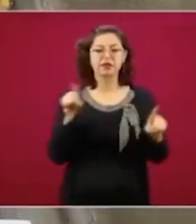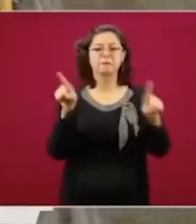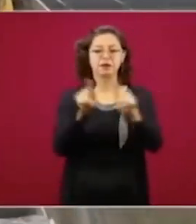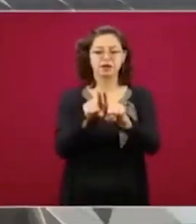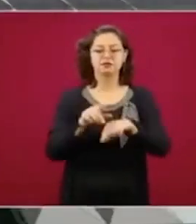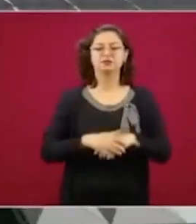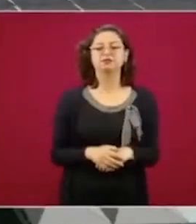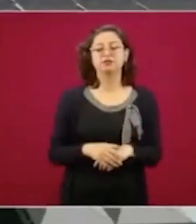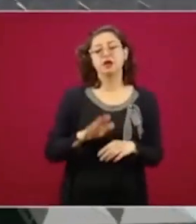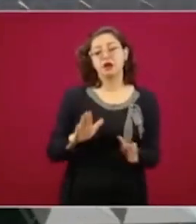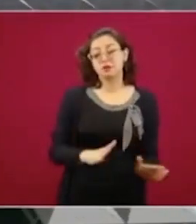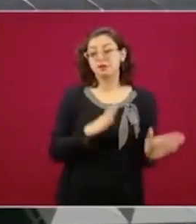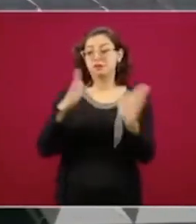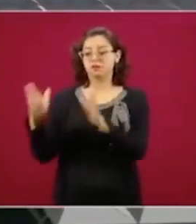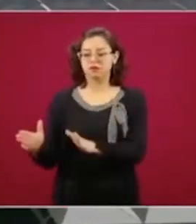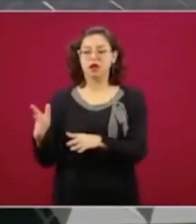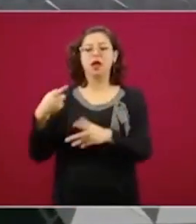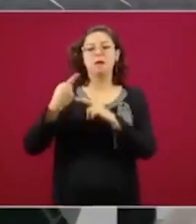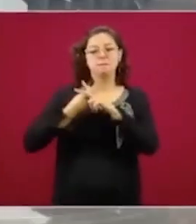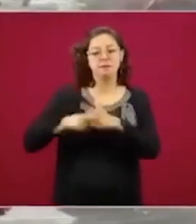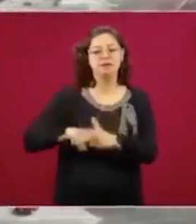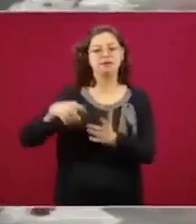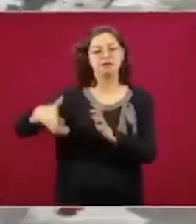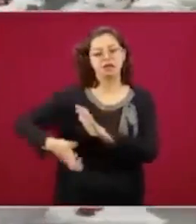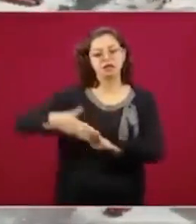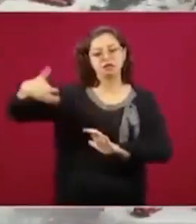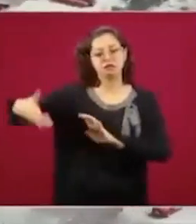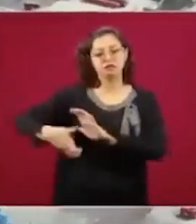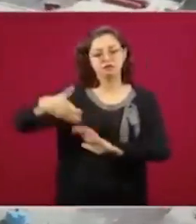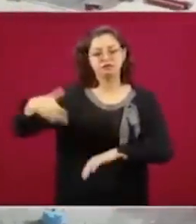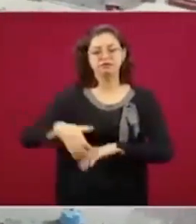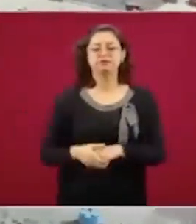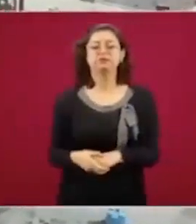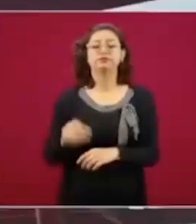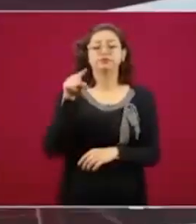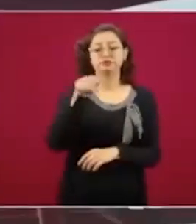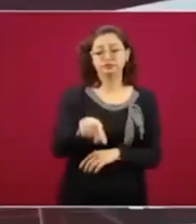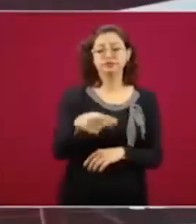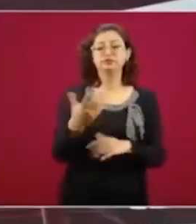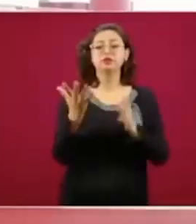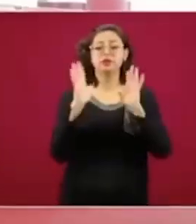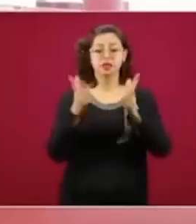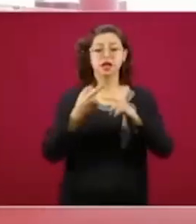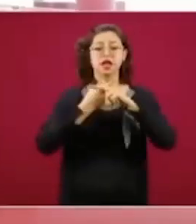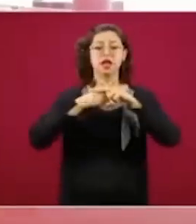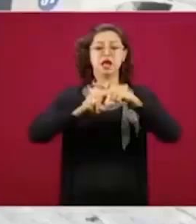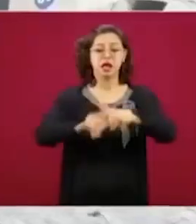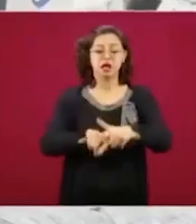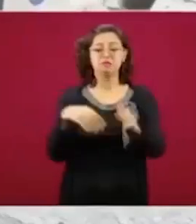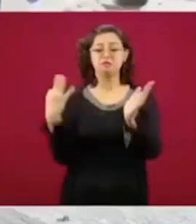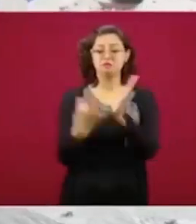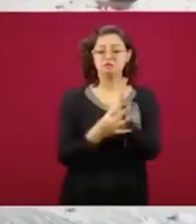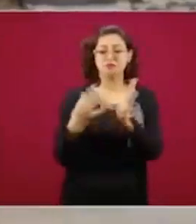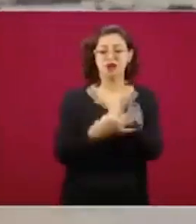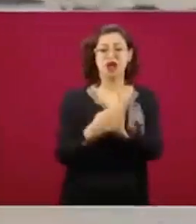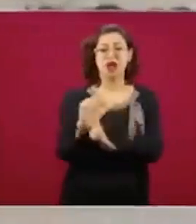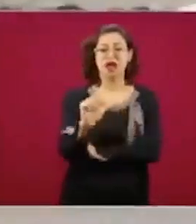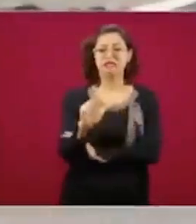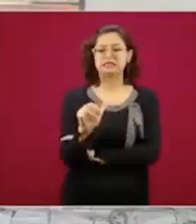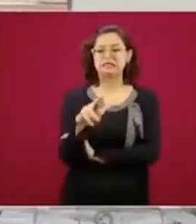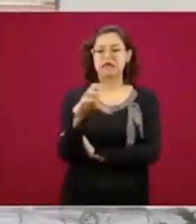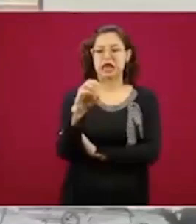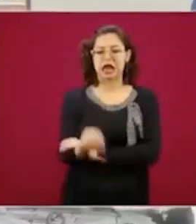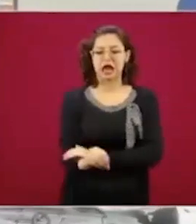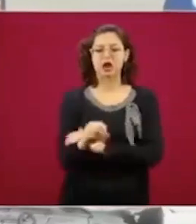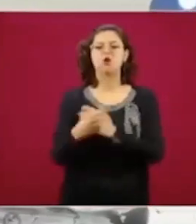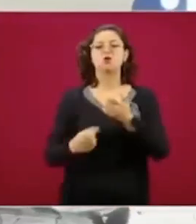conformación de terraplén. En la terminal de pasajeros se realiza el montaje de la estructura de acero en procesador central y salas de última